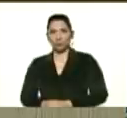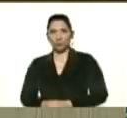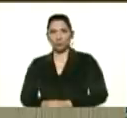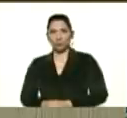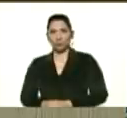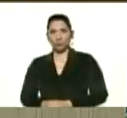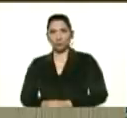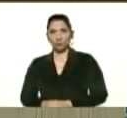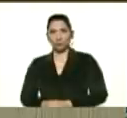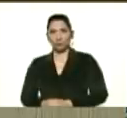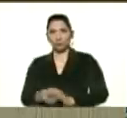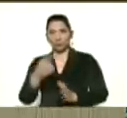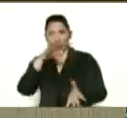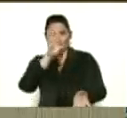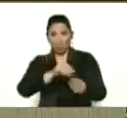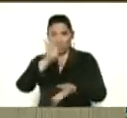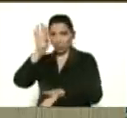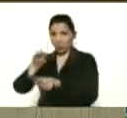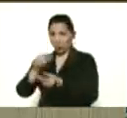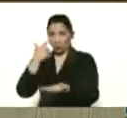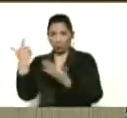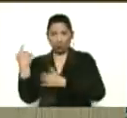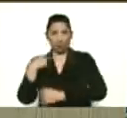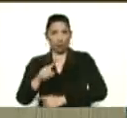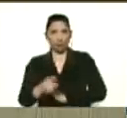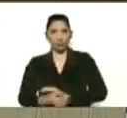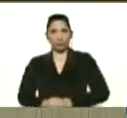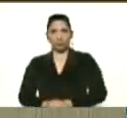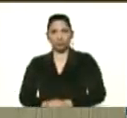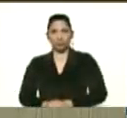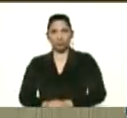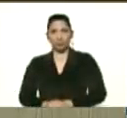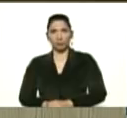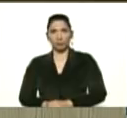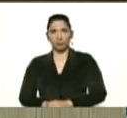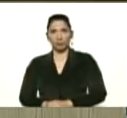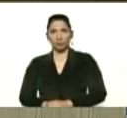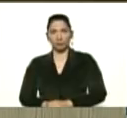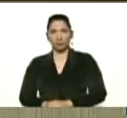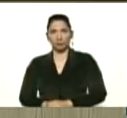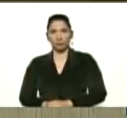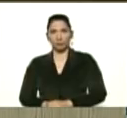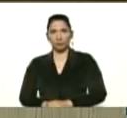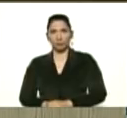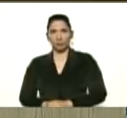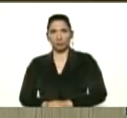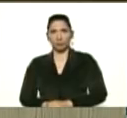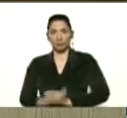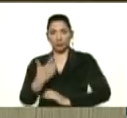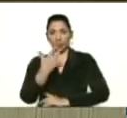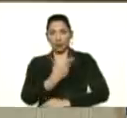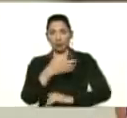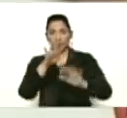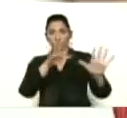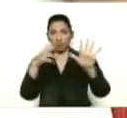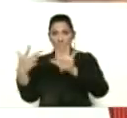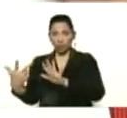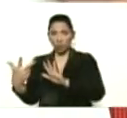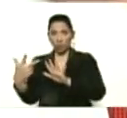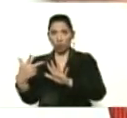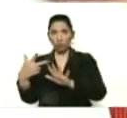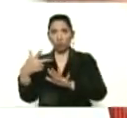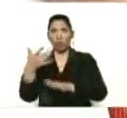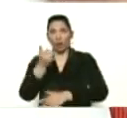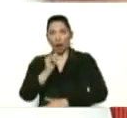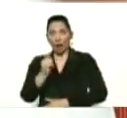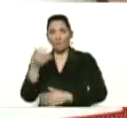Haciendo entonces resumen de los casos, tenemos que casos de los 318 casos con los que cuenta Venezuela